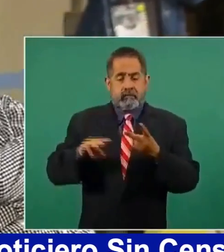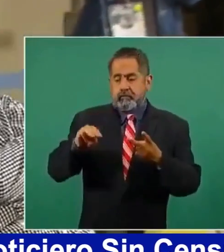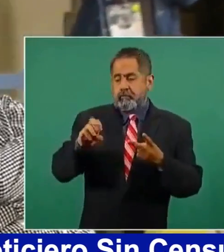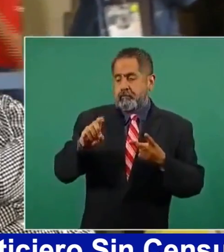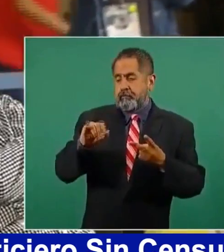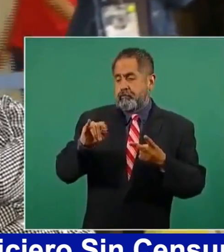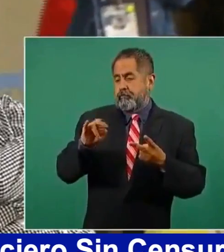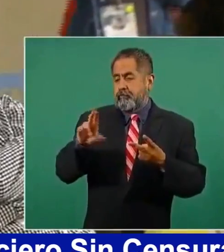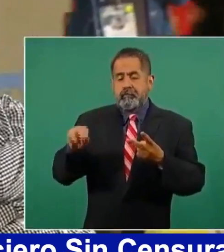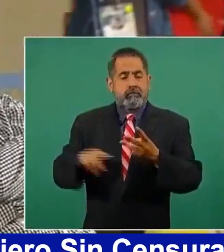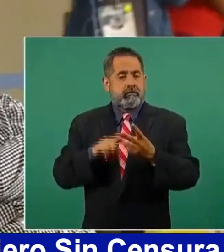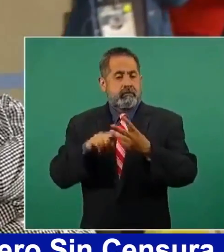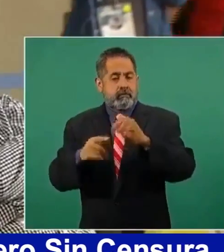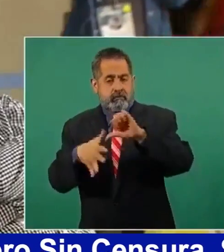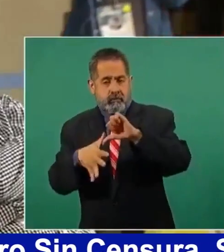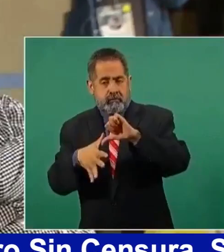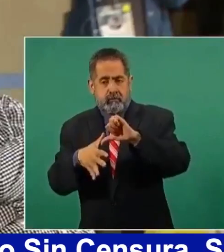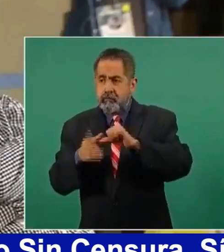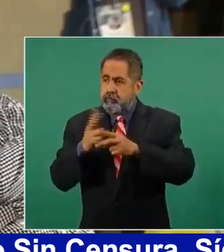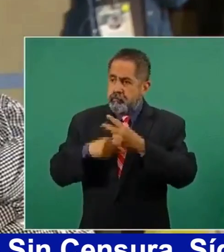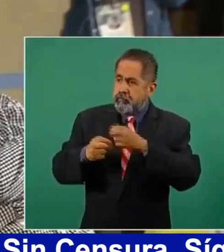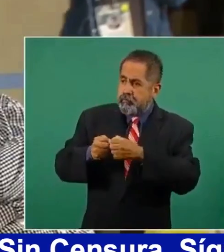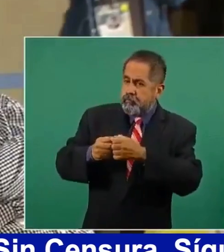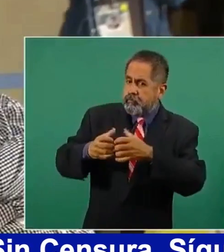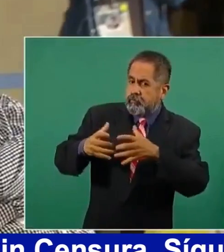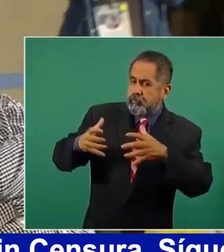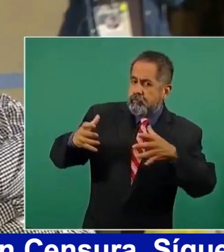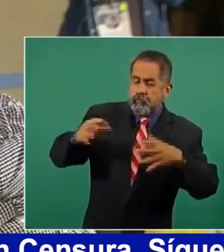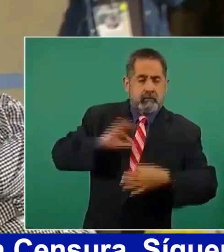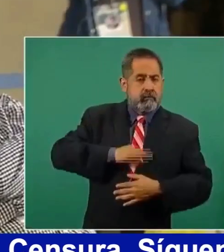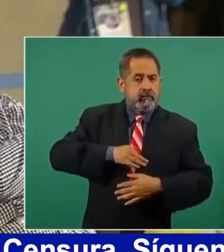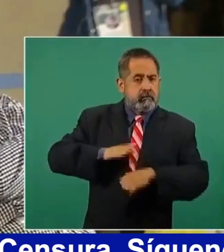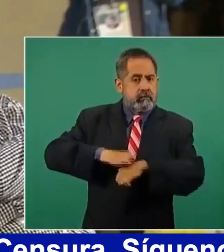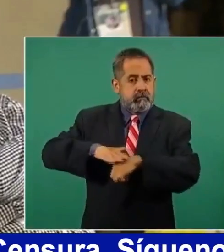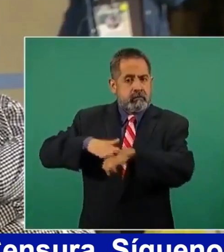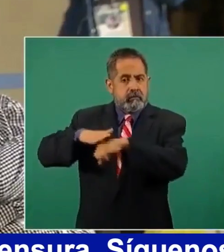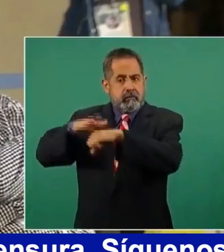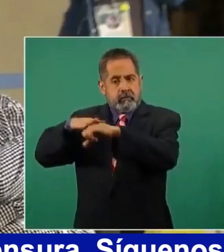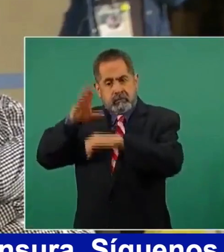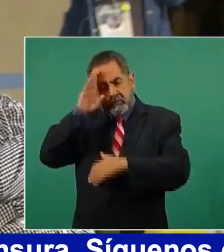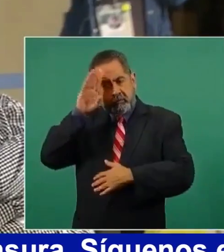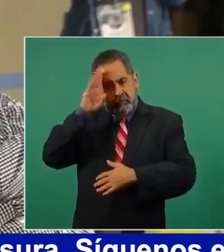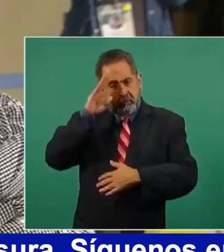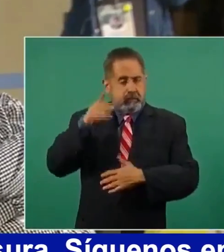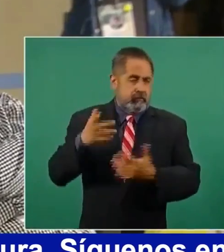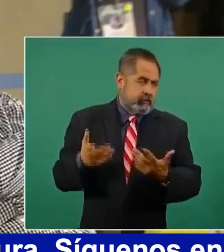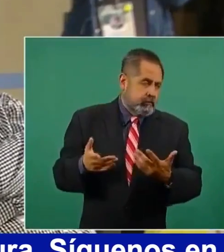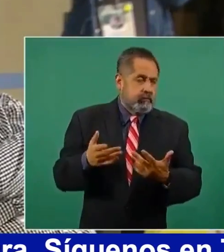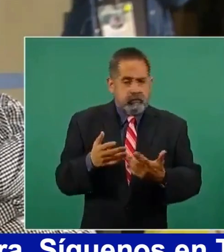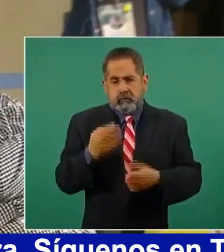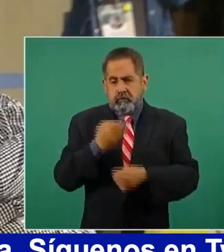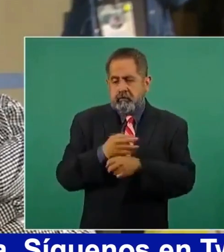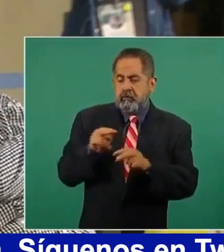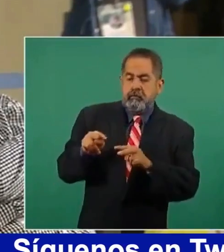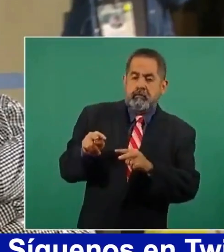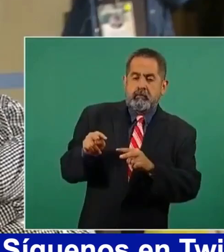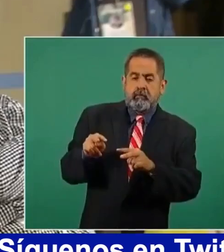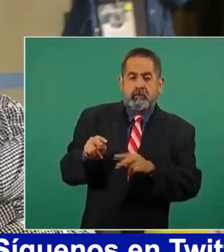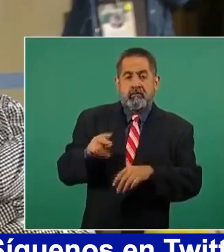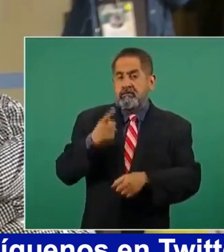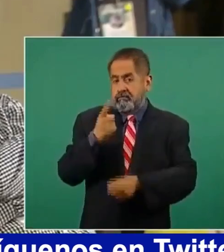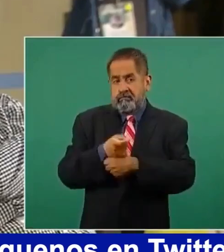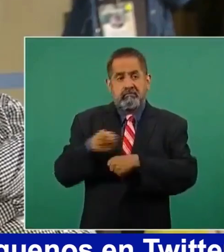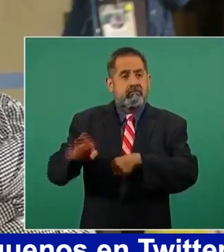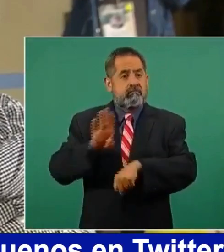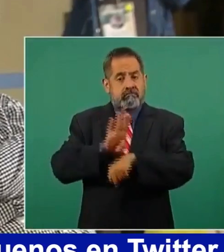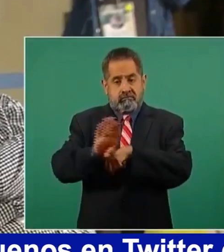el sur de América, están aumentando muchísimo los casos, en particular con el protagonismo en este sentido de Brasil y de